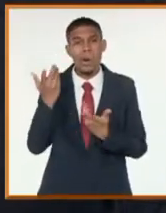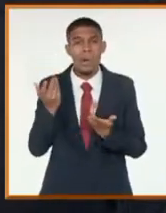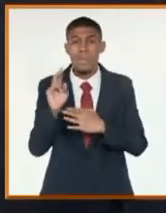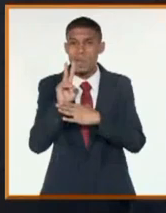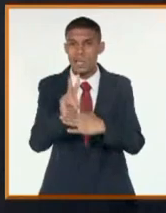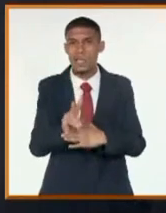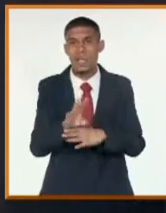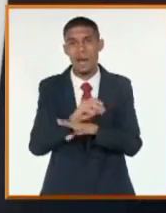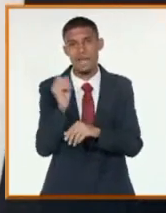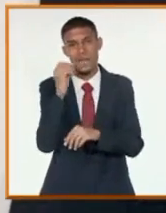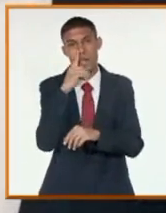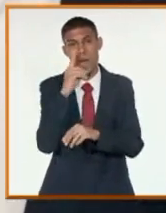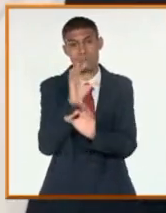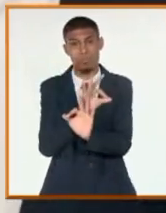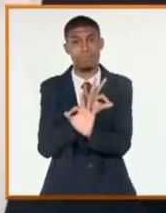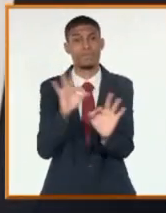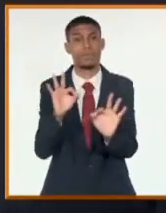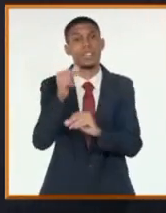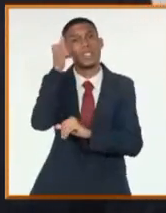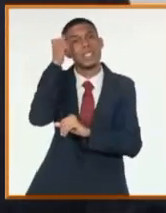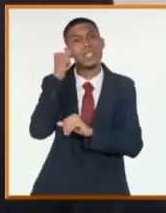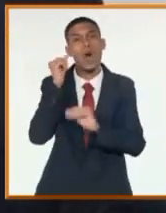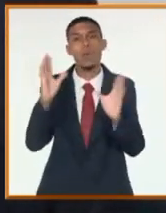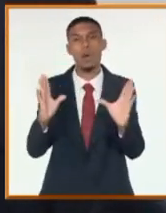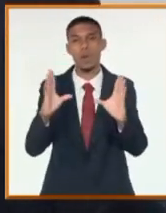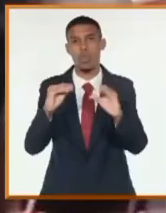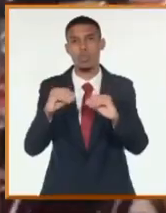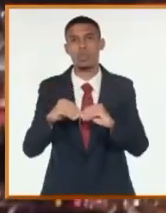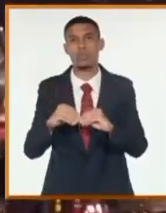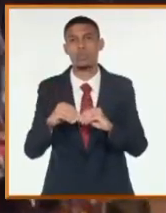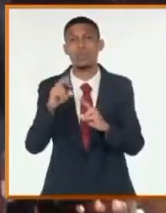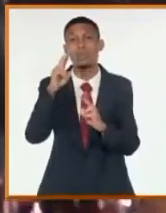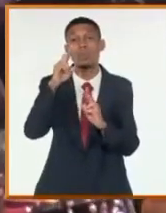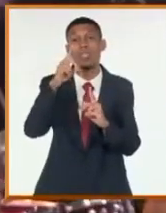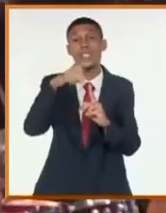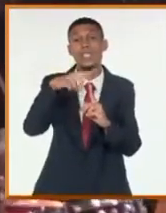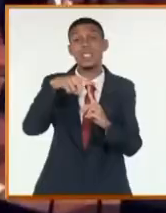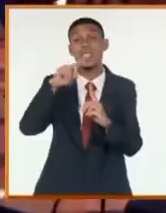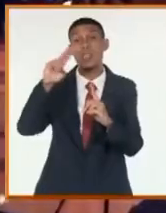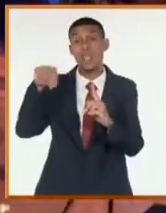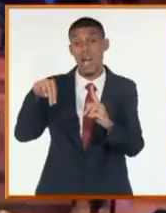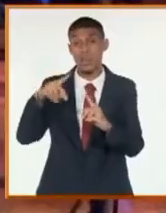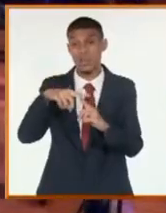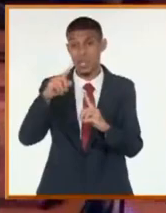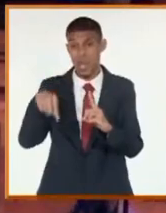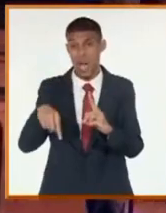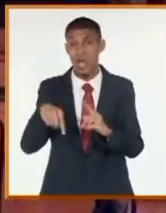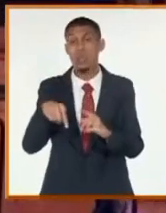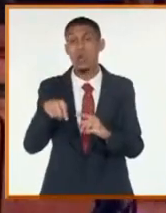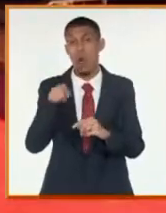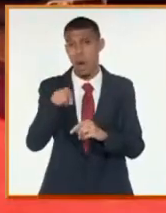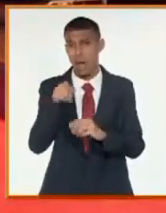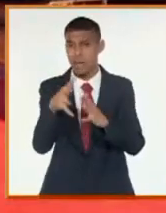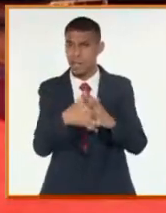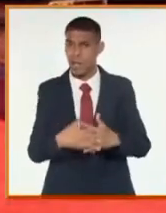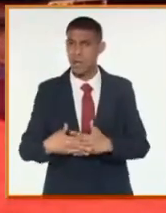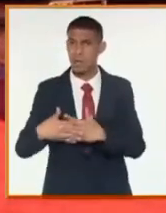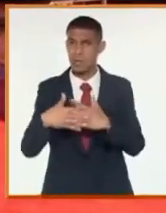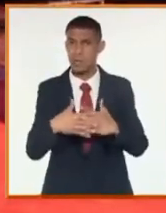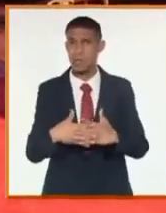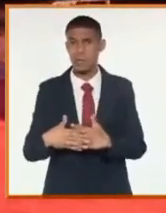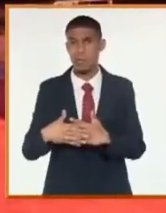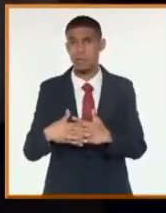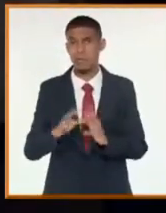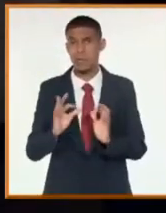de oro, con sábado por la noche, en un teatro de una entidad pública de los Estados